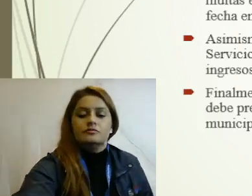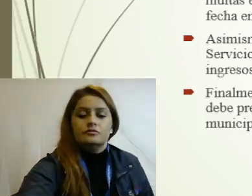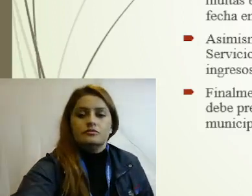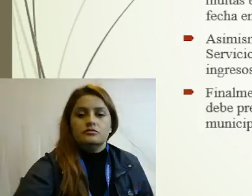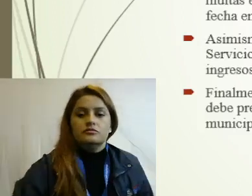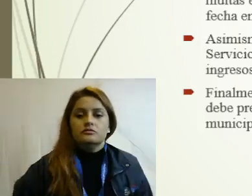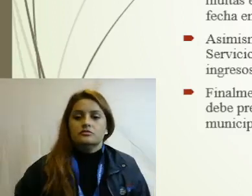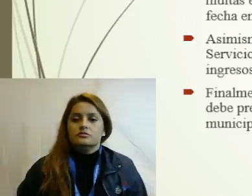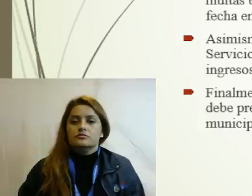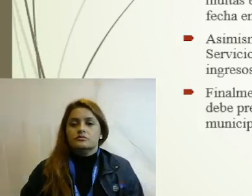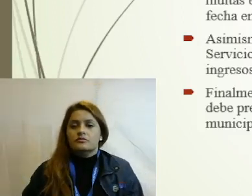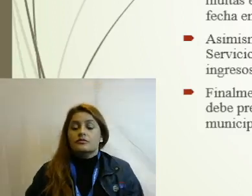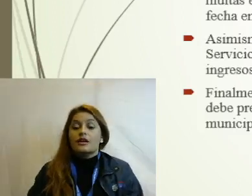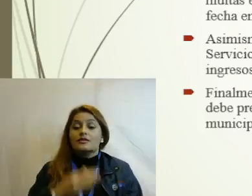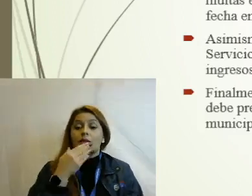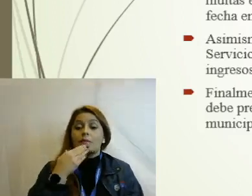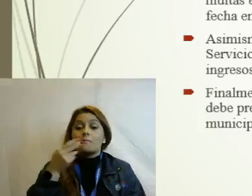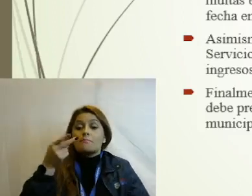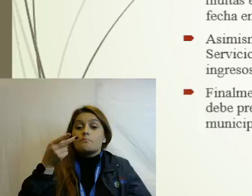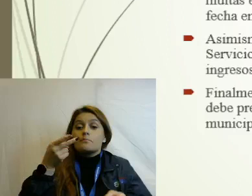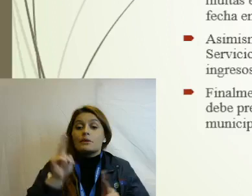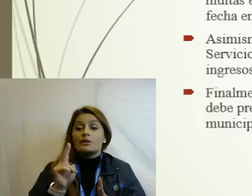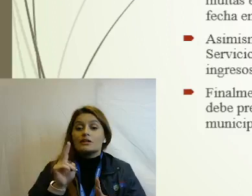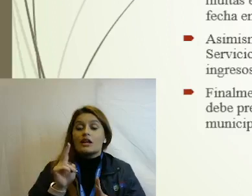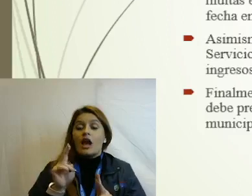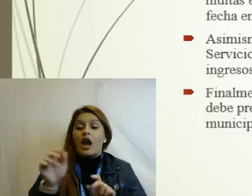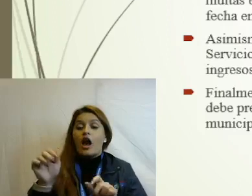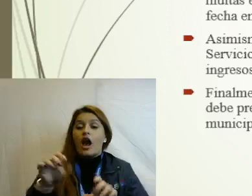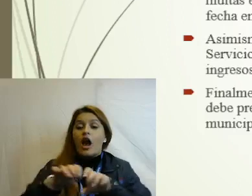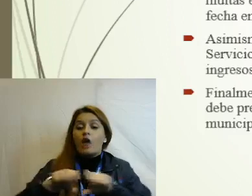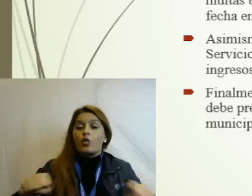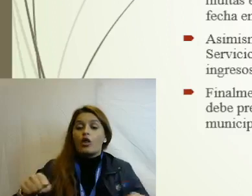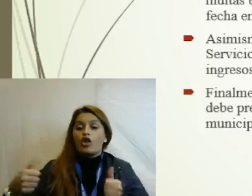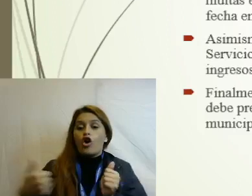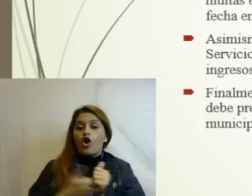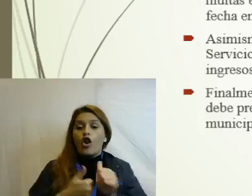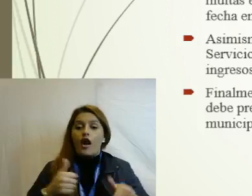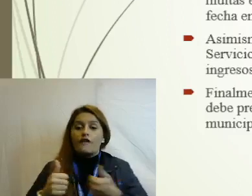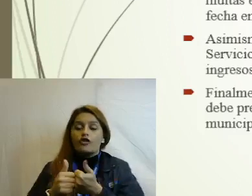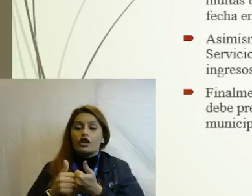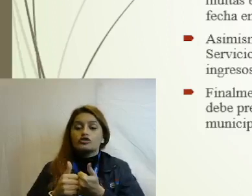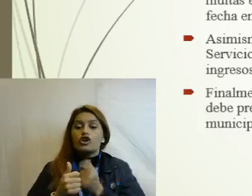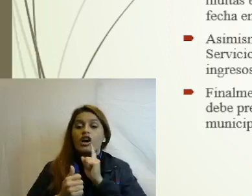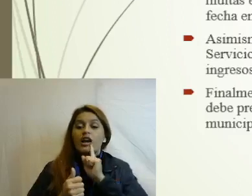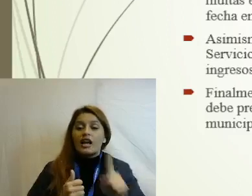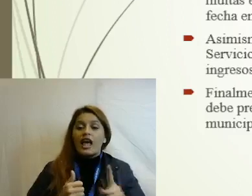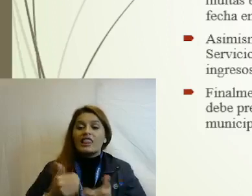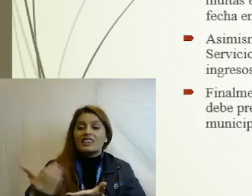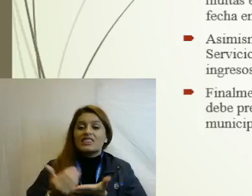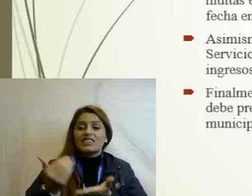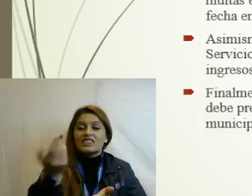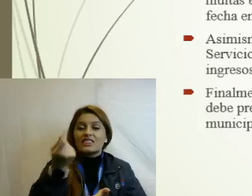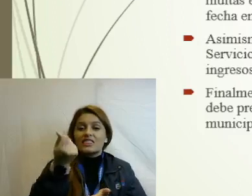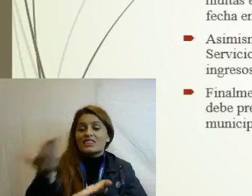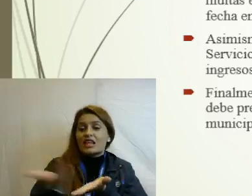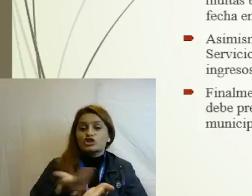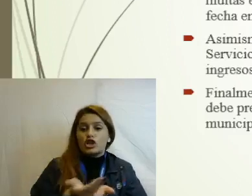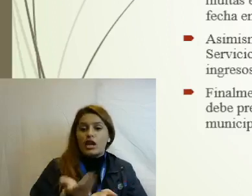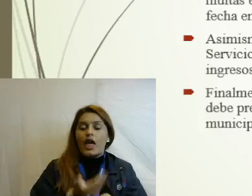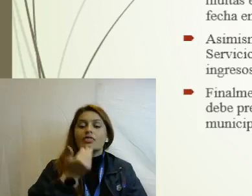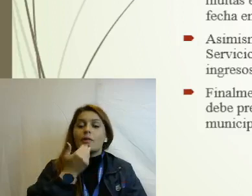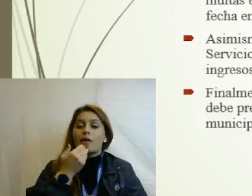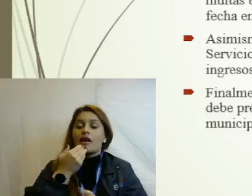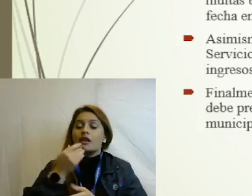de antigüedad. Además, nos permite celebrar un convenio de colaboración que lo vamos a hacer con tesorerías para recaudación y